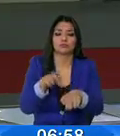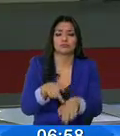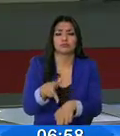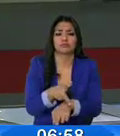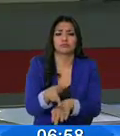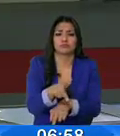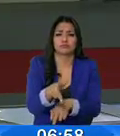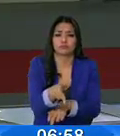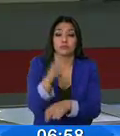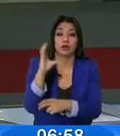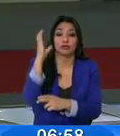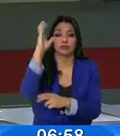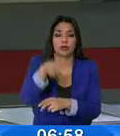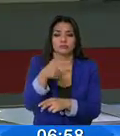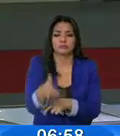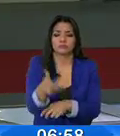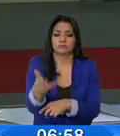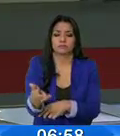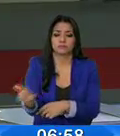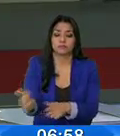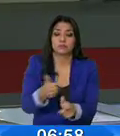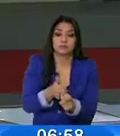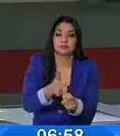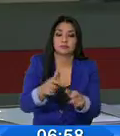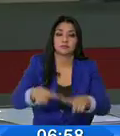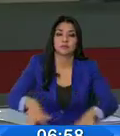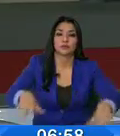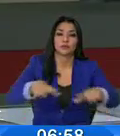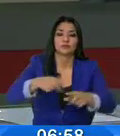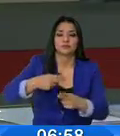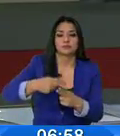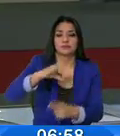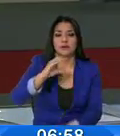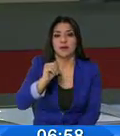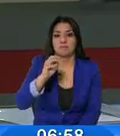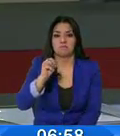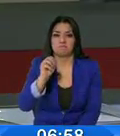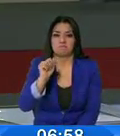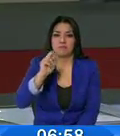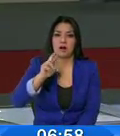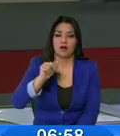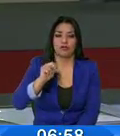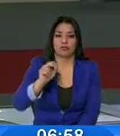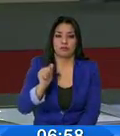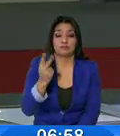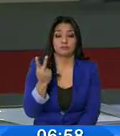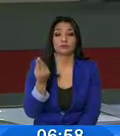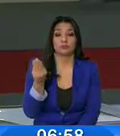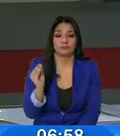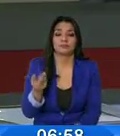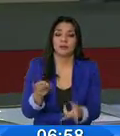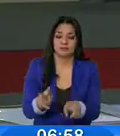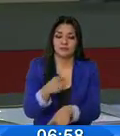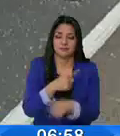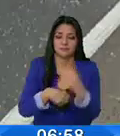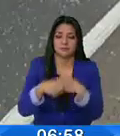Esto vía la costa. Este accidente ocurrió cerca del sector de La Camarona y entre los afectados están dos menores de edad.